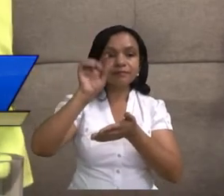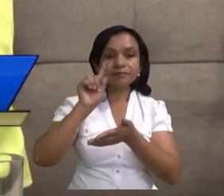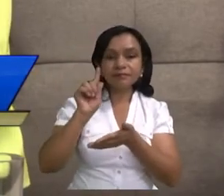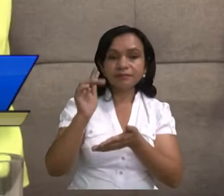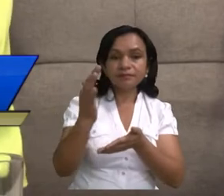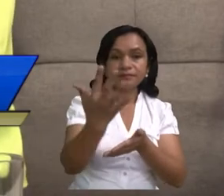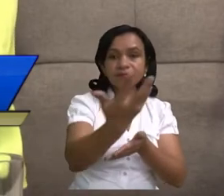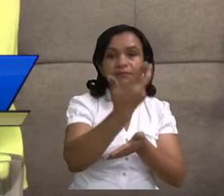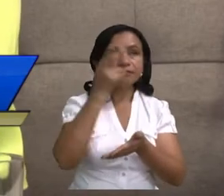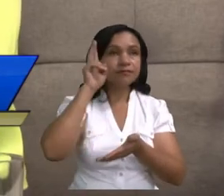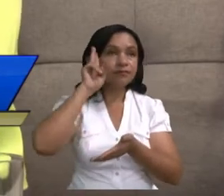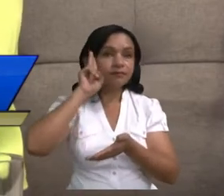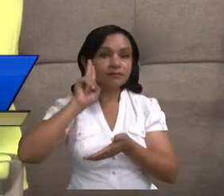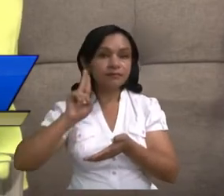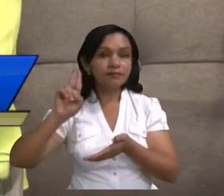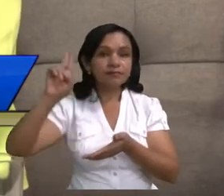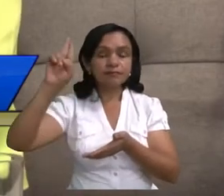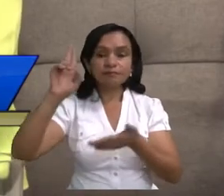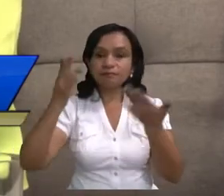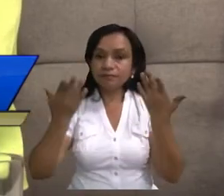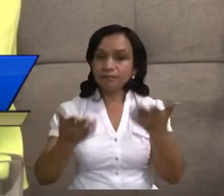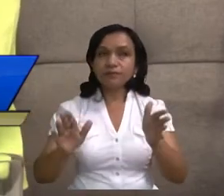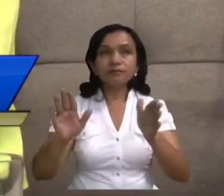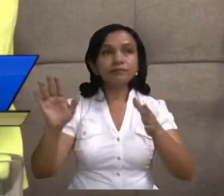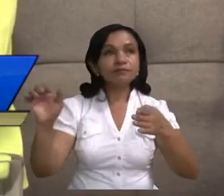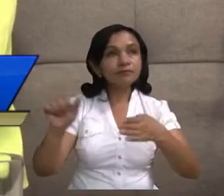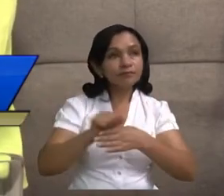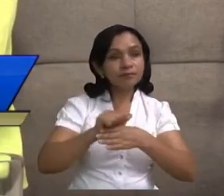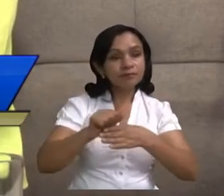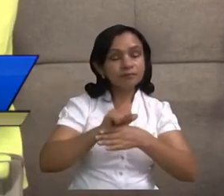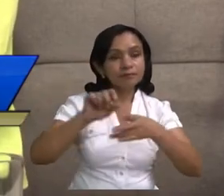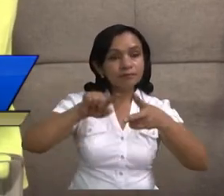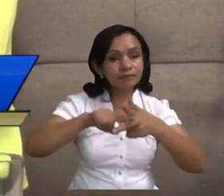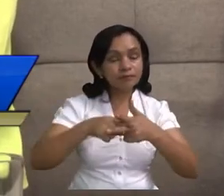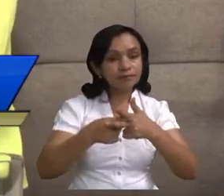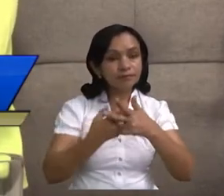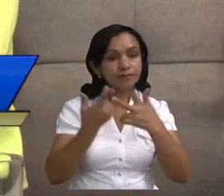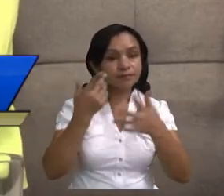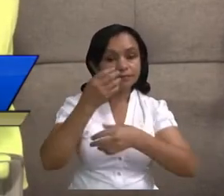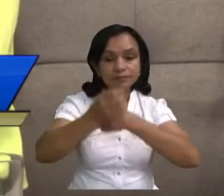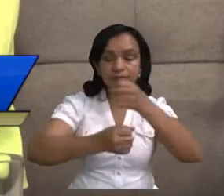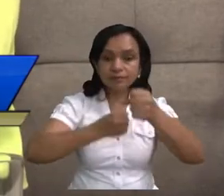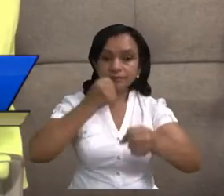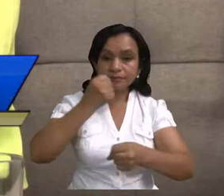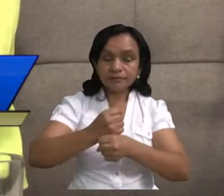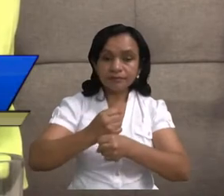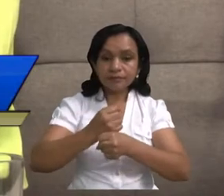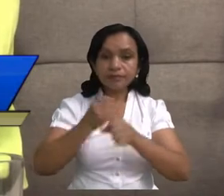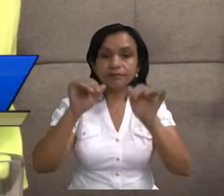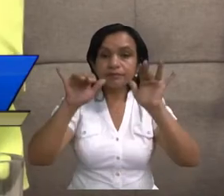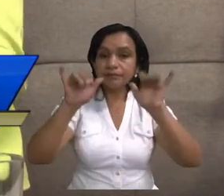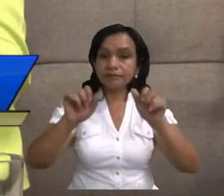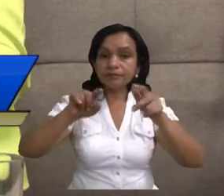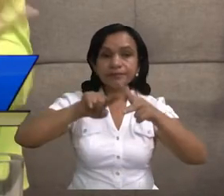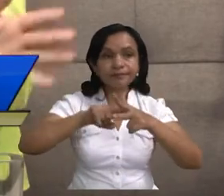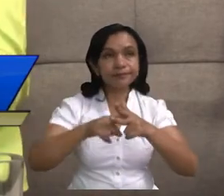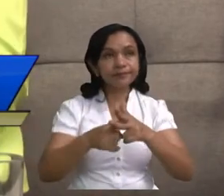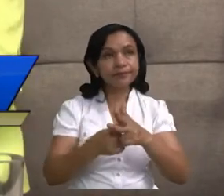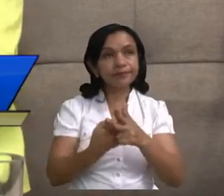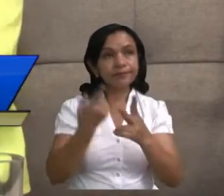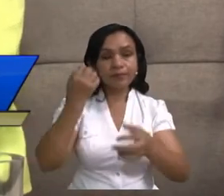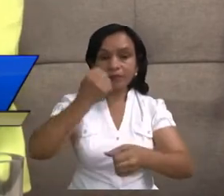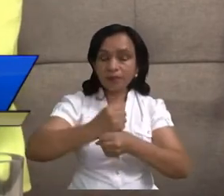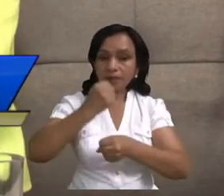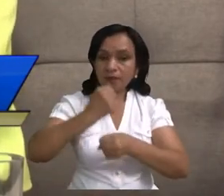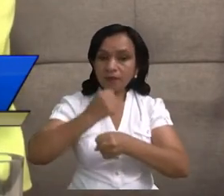las universidades pues nos estamos preparando para ese inicio. Este año pues vamos a